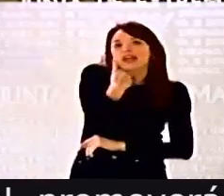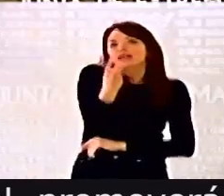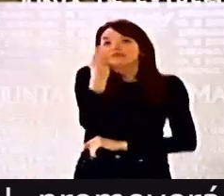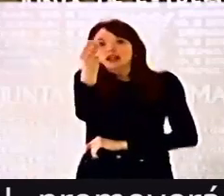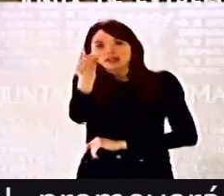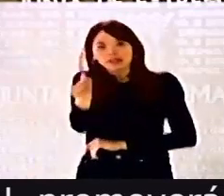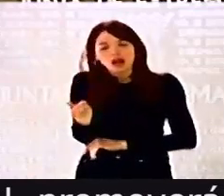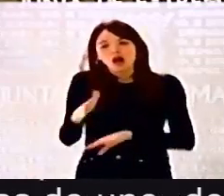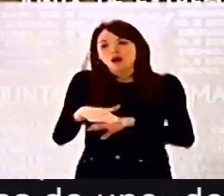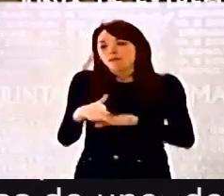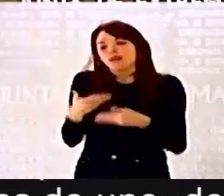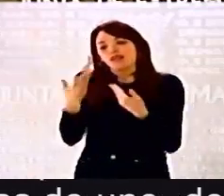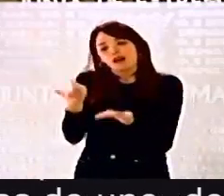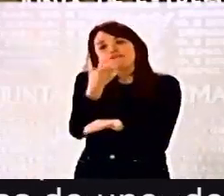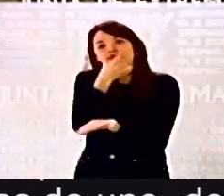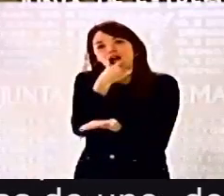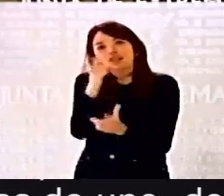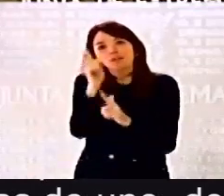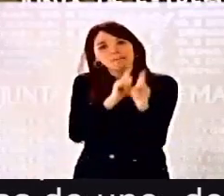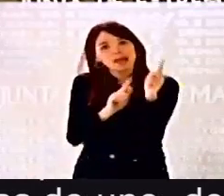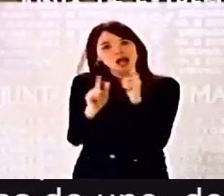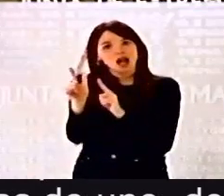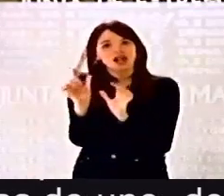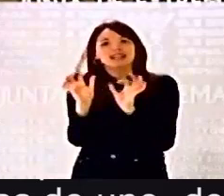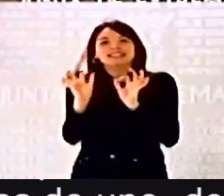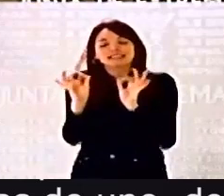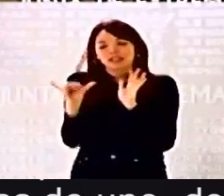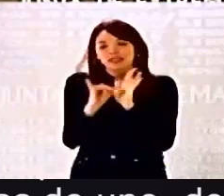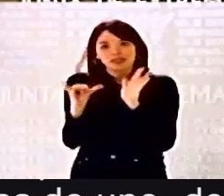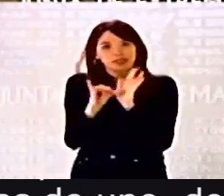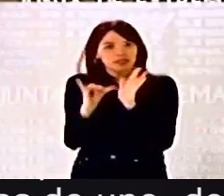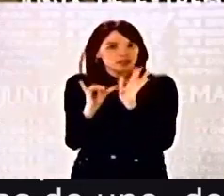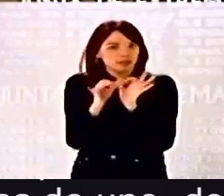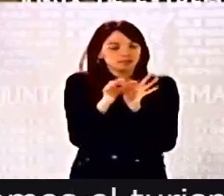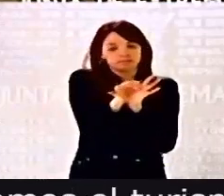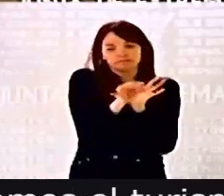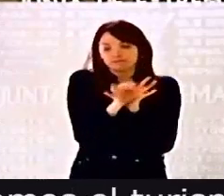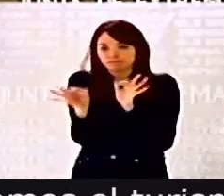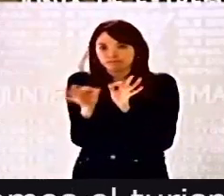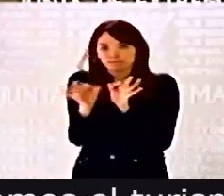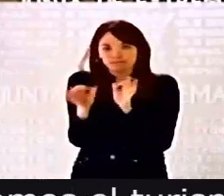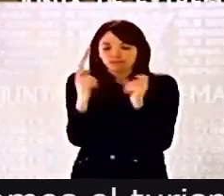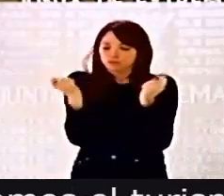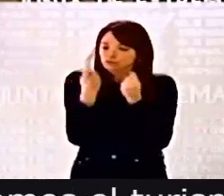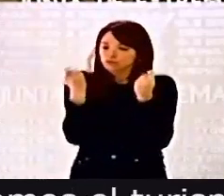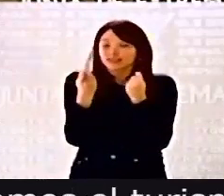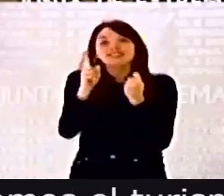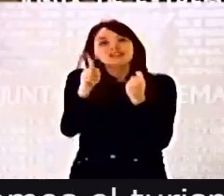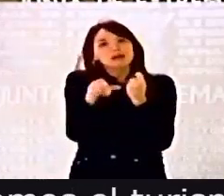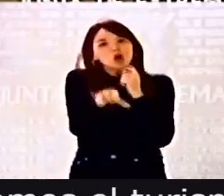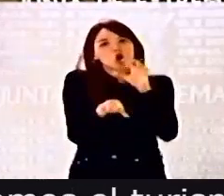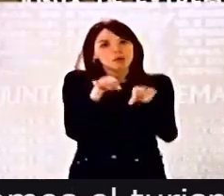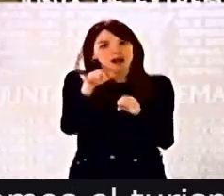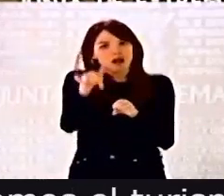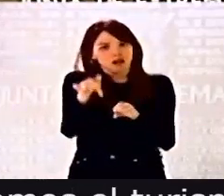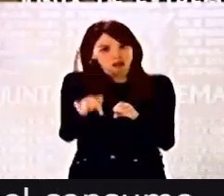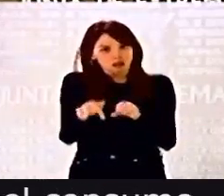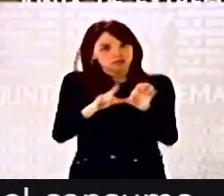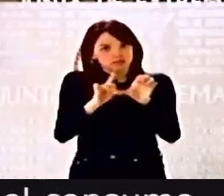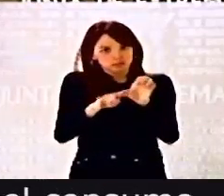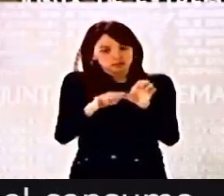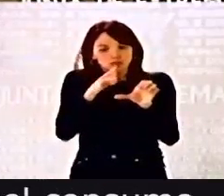facilitar viajes a medida, lo que llamamos el turismo de proximidad. Tenemos que promocionar también el consumo regional, porque será el primero